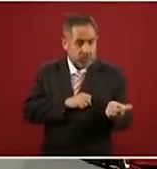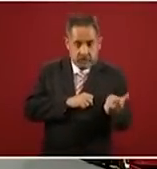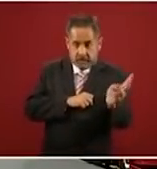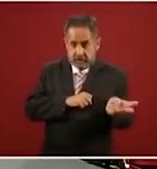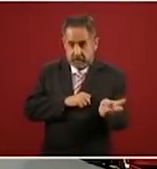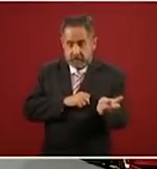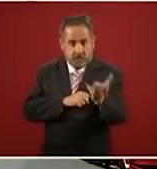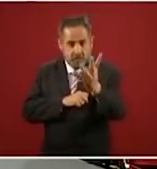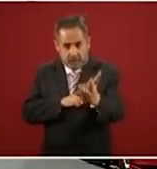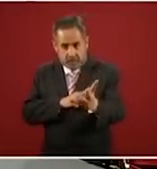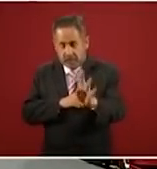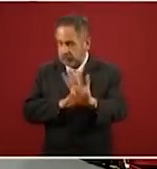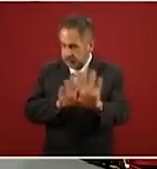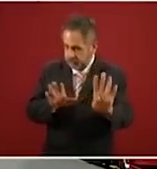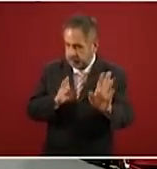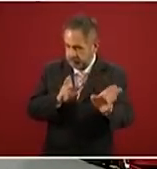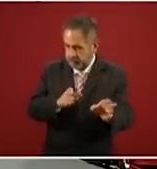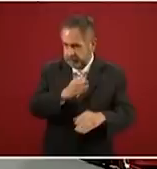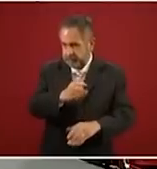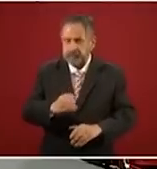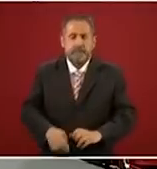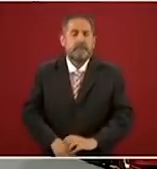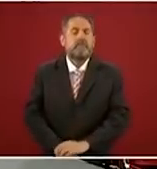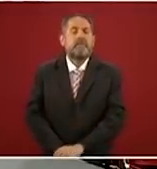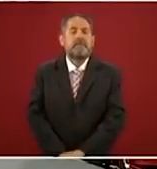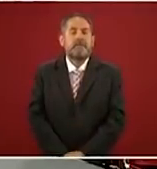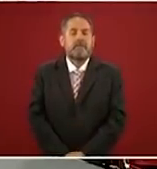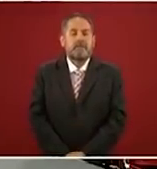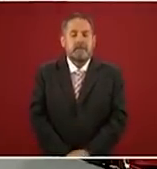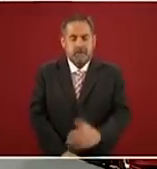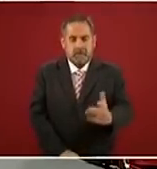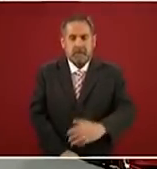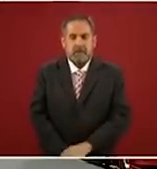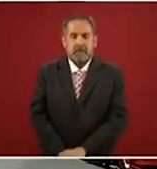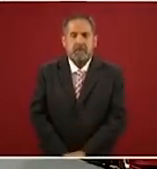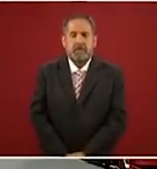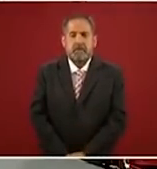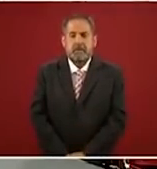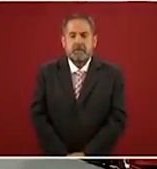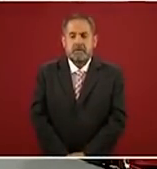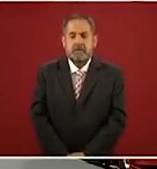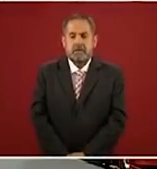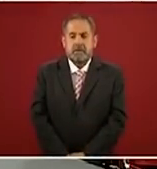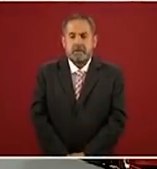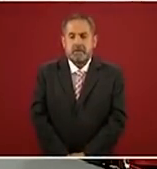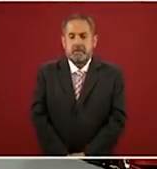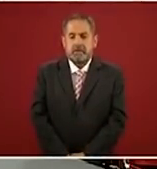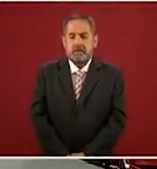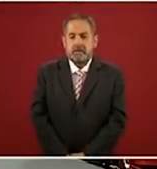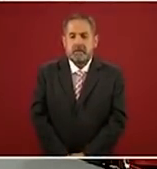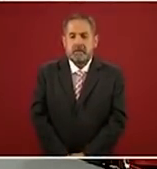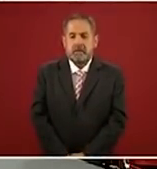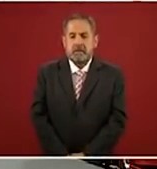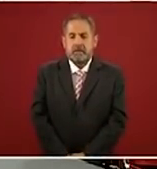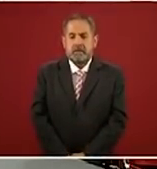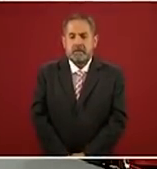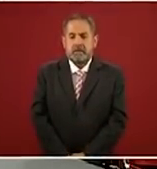234 hasta ahí adelante y